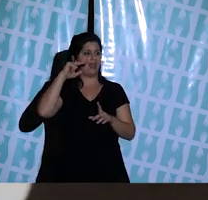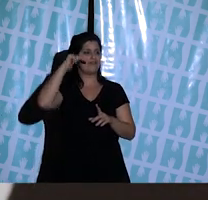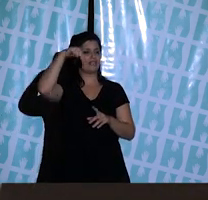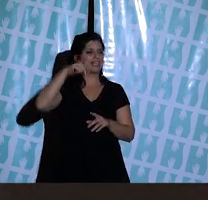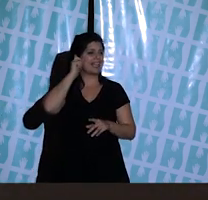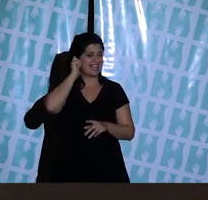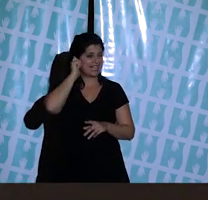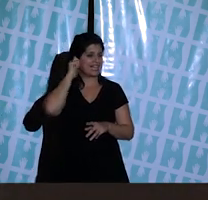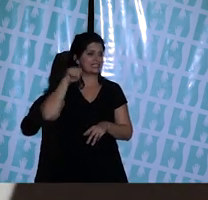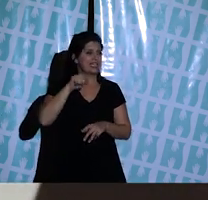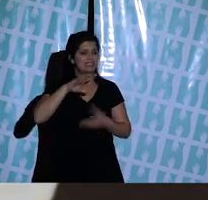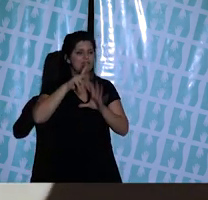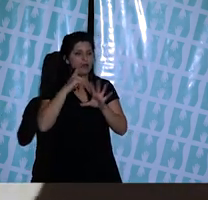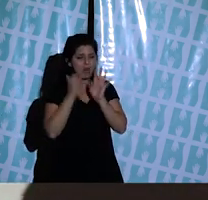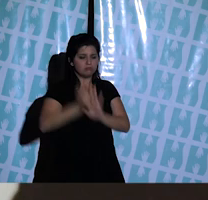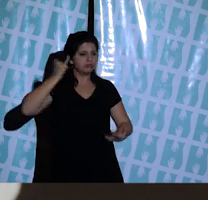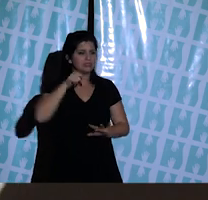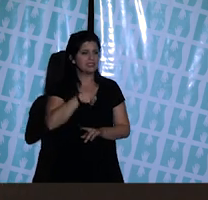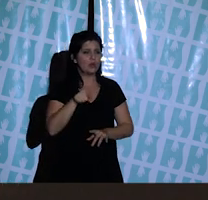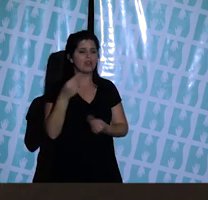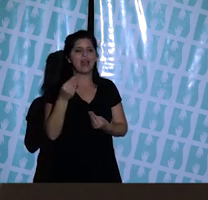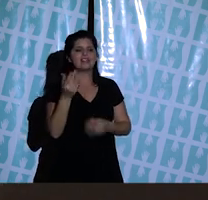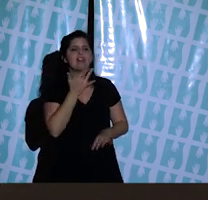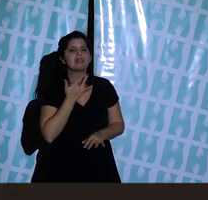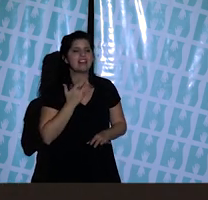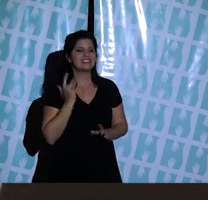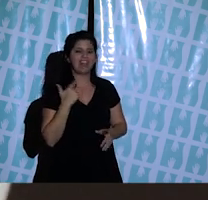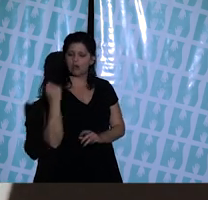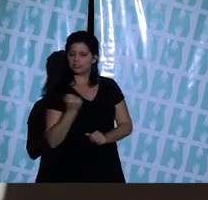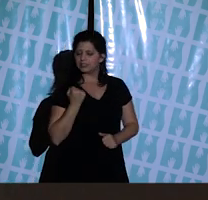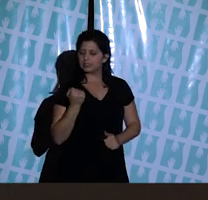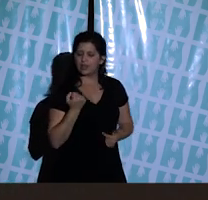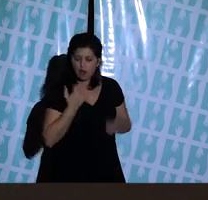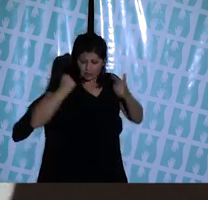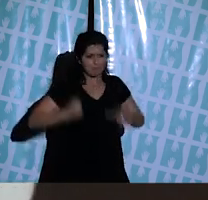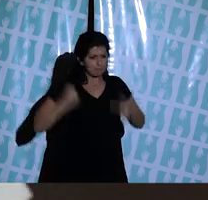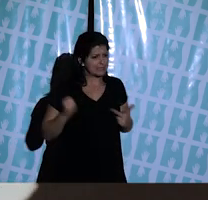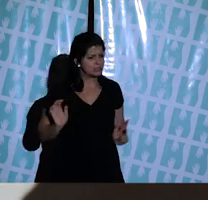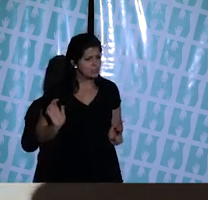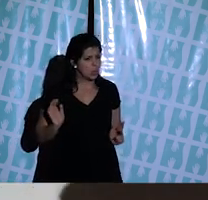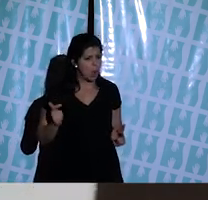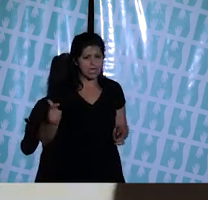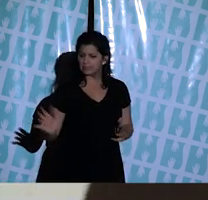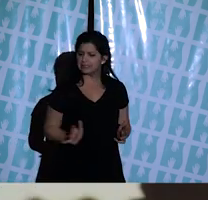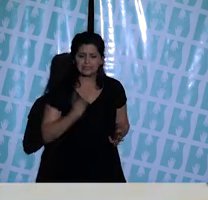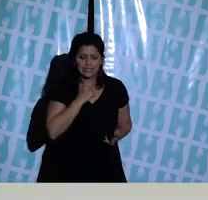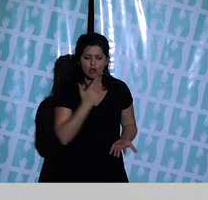criterio diagnóstico que ha incorporado las clasificaciones, que es el deseo, el anhelo, el capricho, las ganas de consumir,